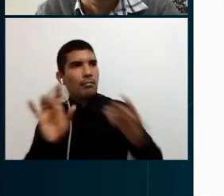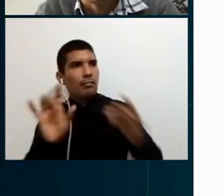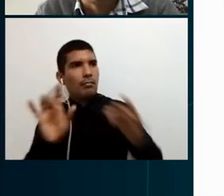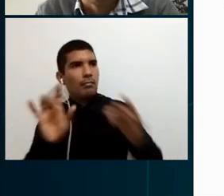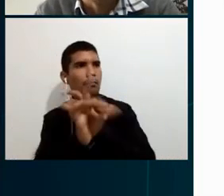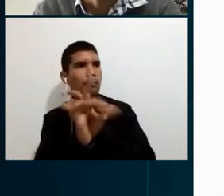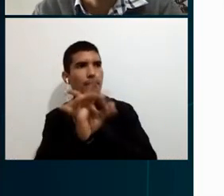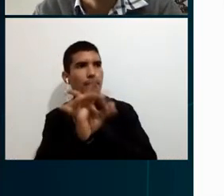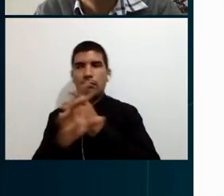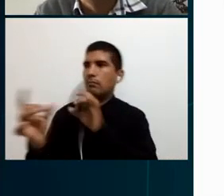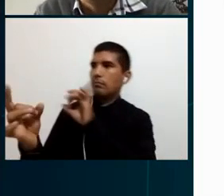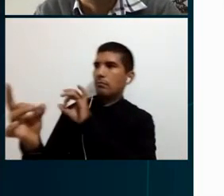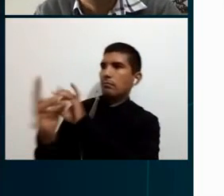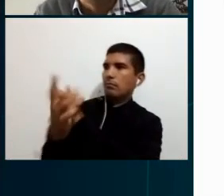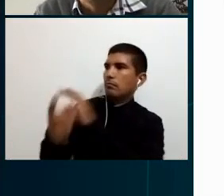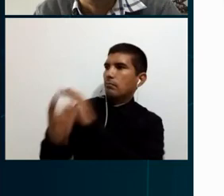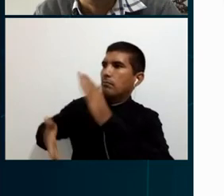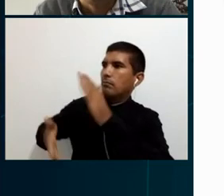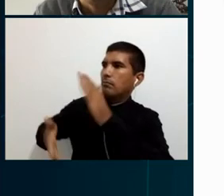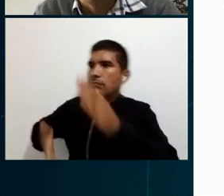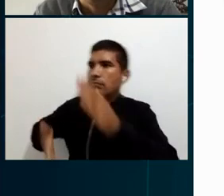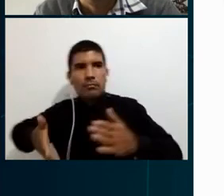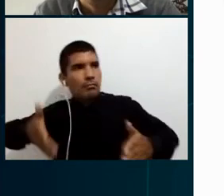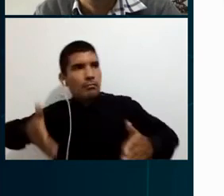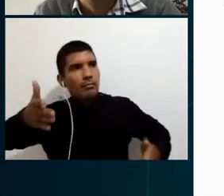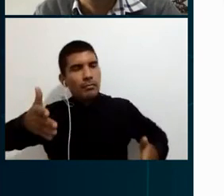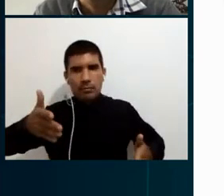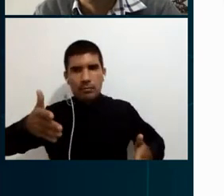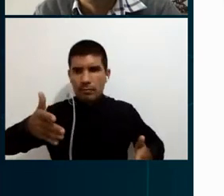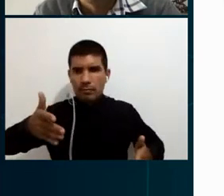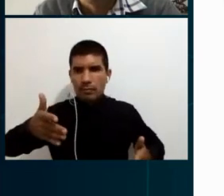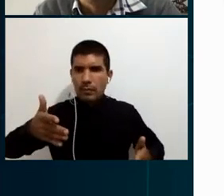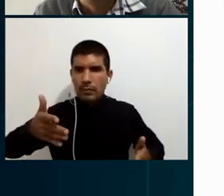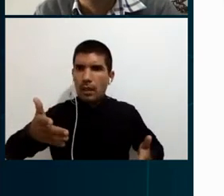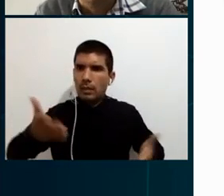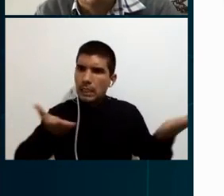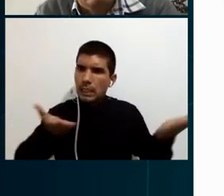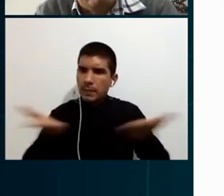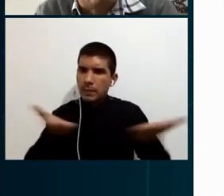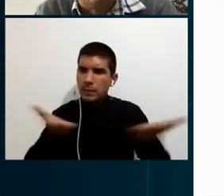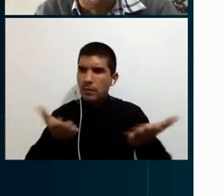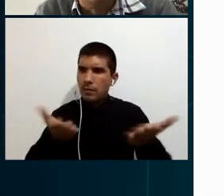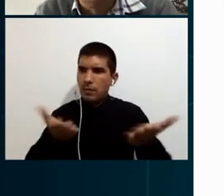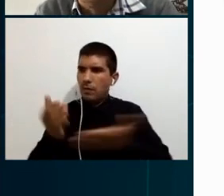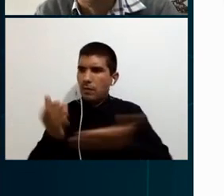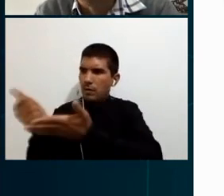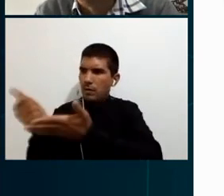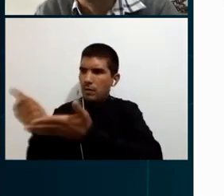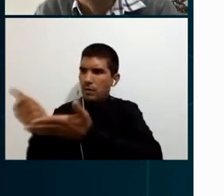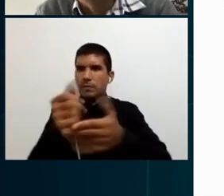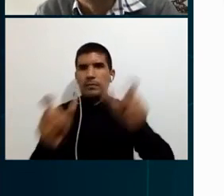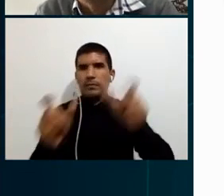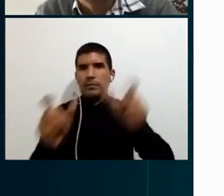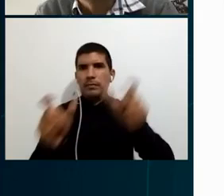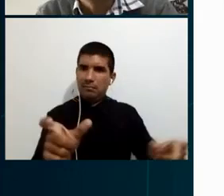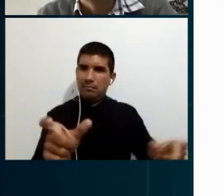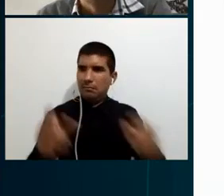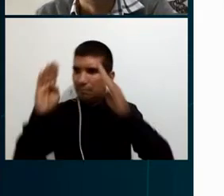queramos resolver al cliente. Y ahí yo creo que sí, tiene que haber total